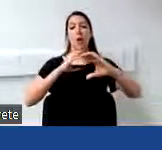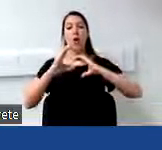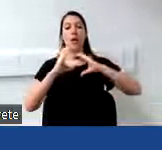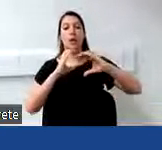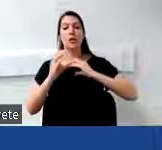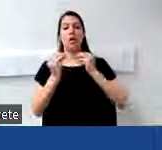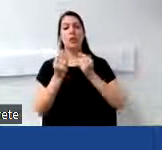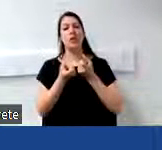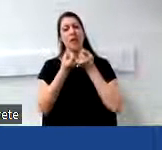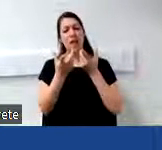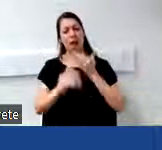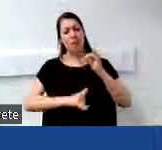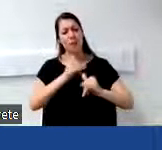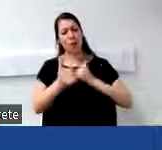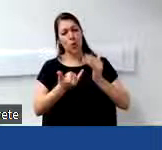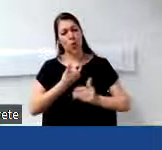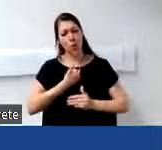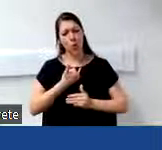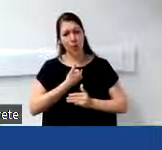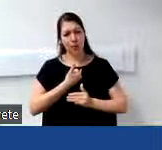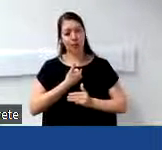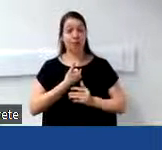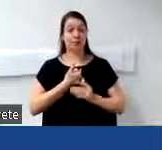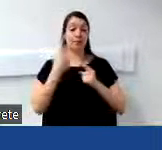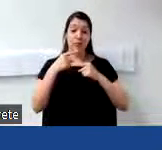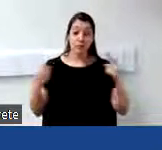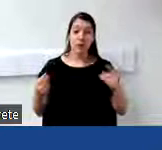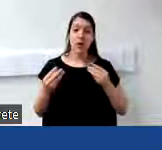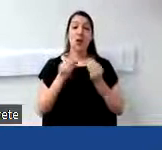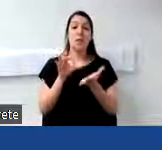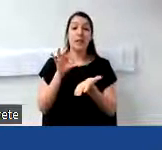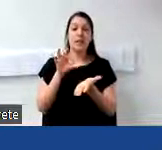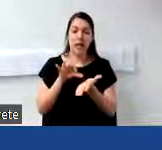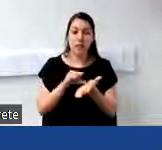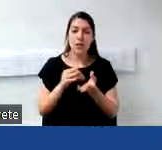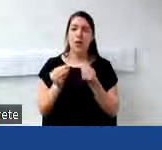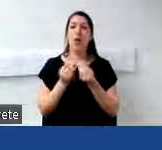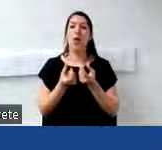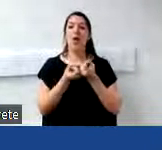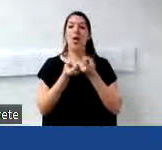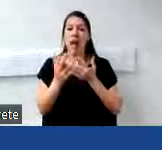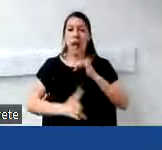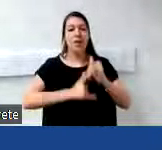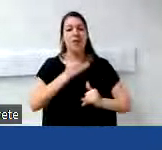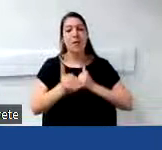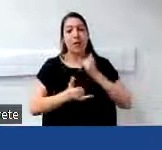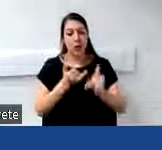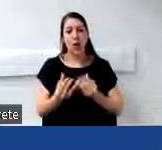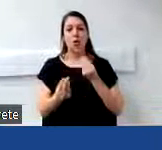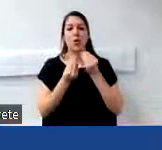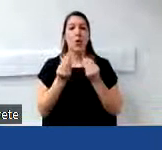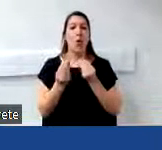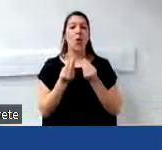se brinda esa información de lo que hay, cómo se brindan los servicios, cómo se da esa información, en qué